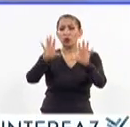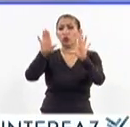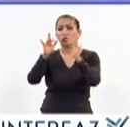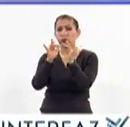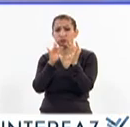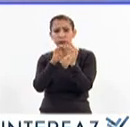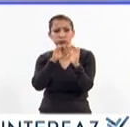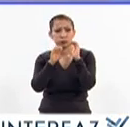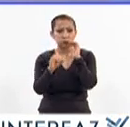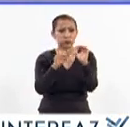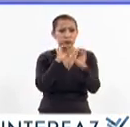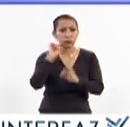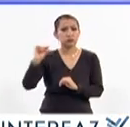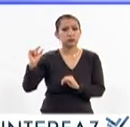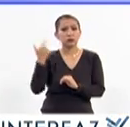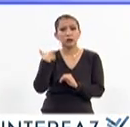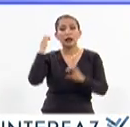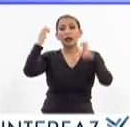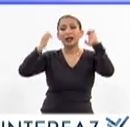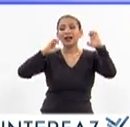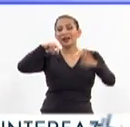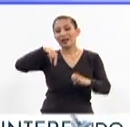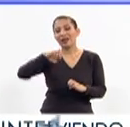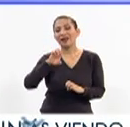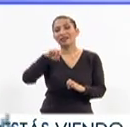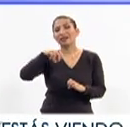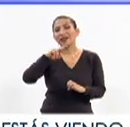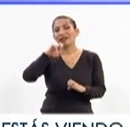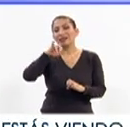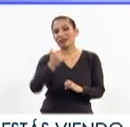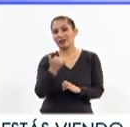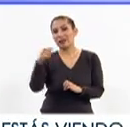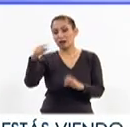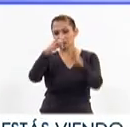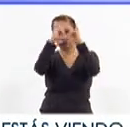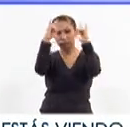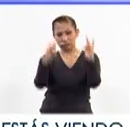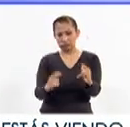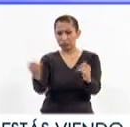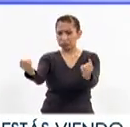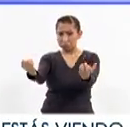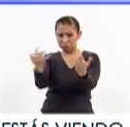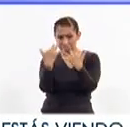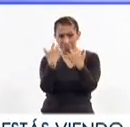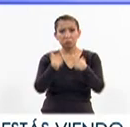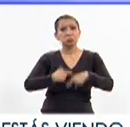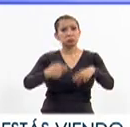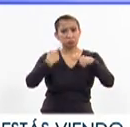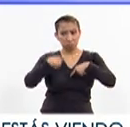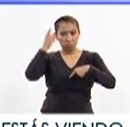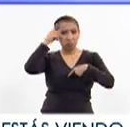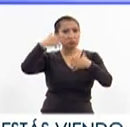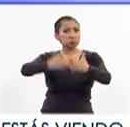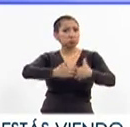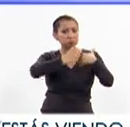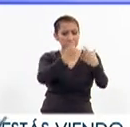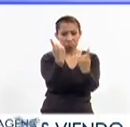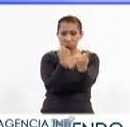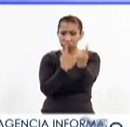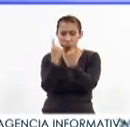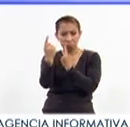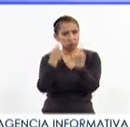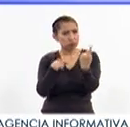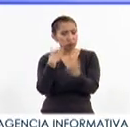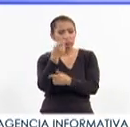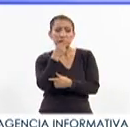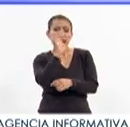de comunicación. Hace poco fue la Expo Energy, donde participamos con un stand y tuvimos una buena afluencia de industriales, donde nos